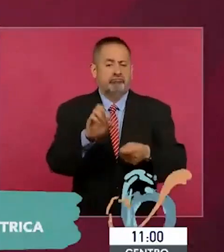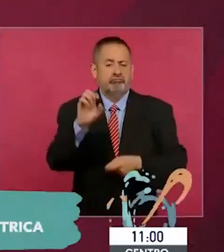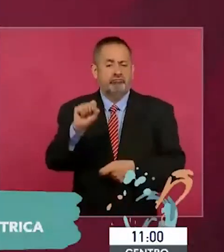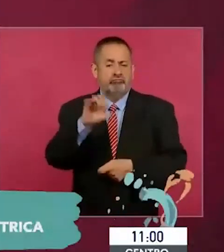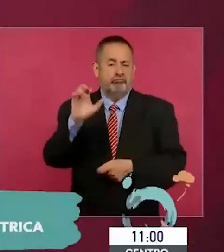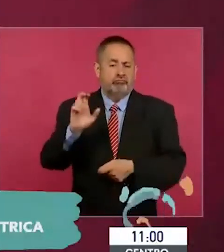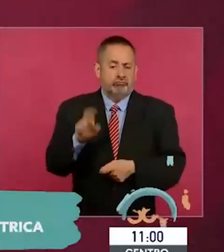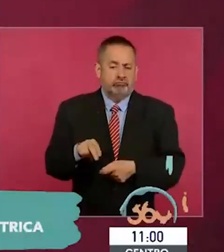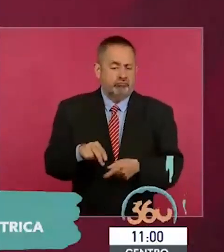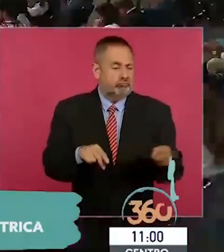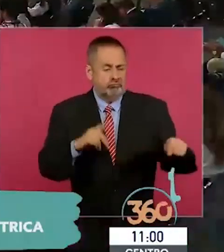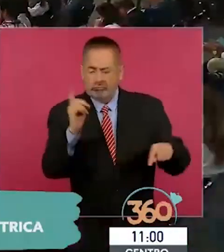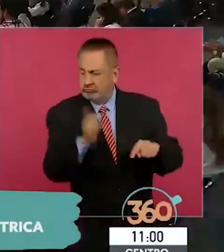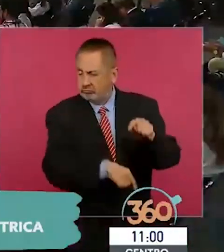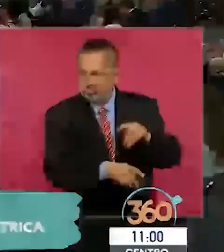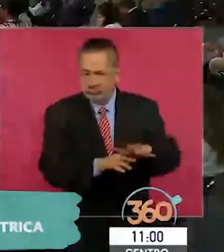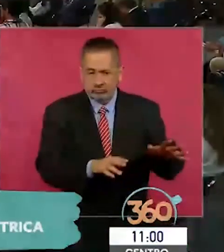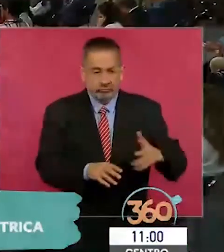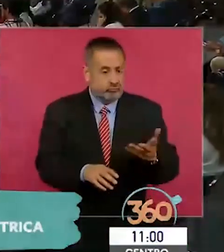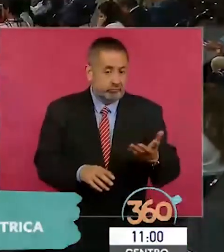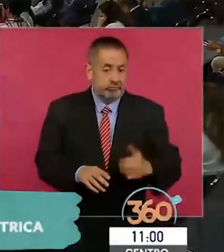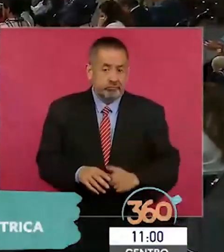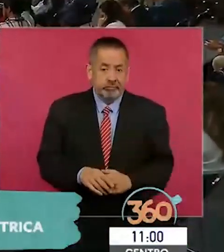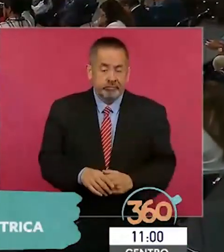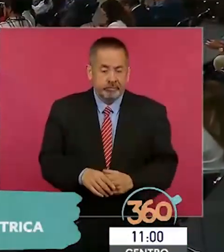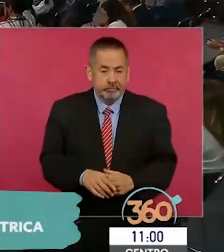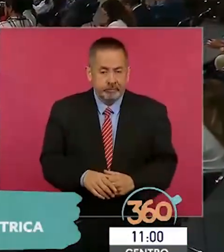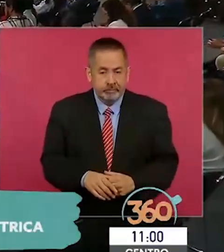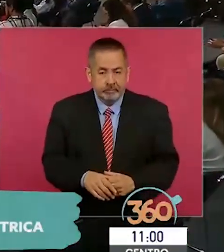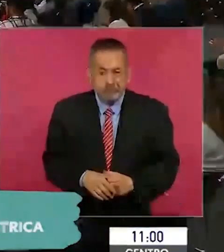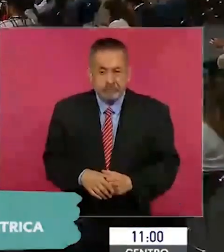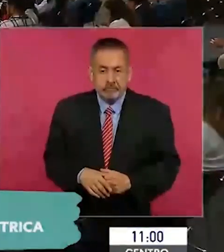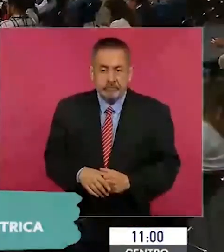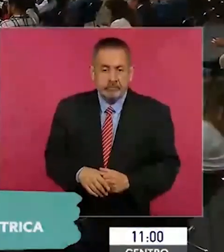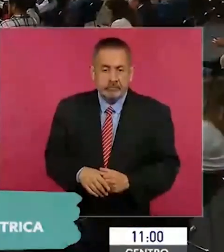y va a buscar que